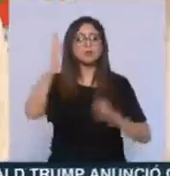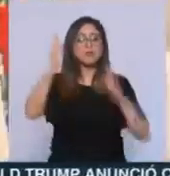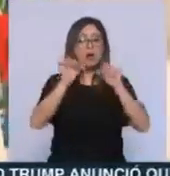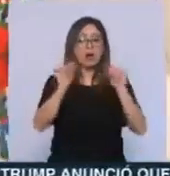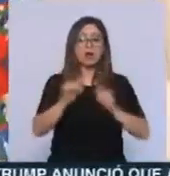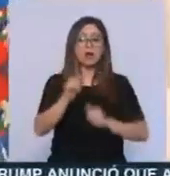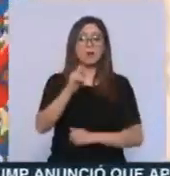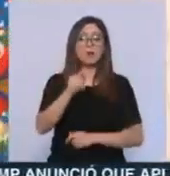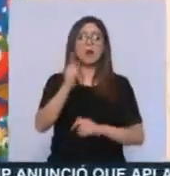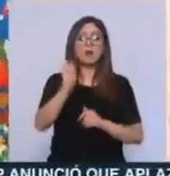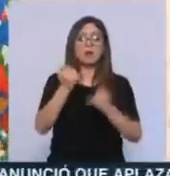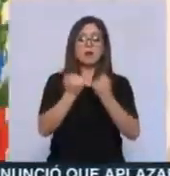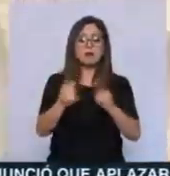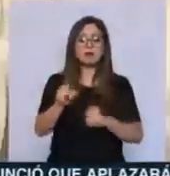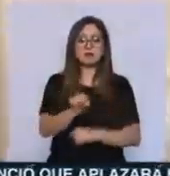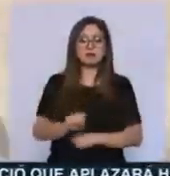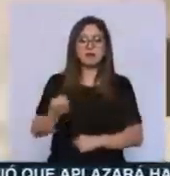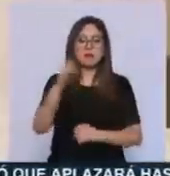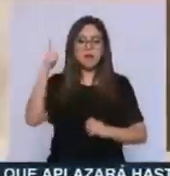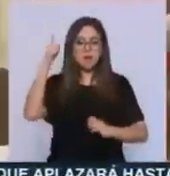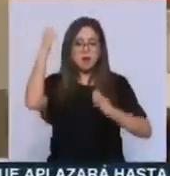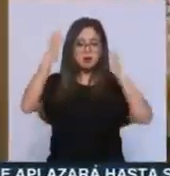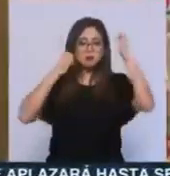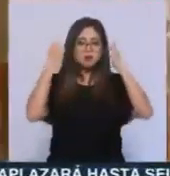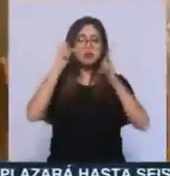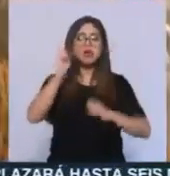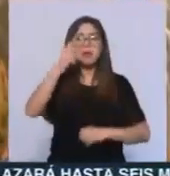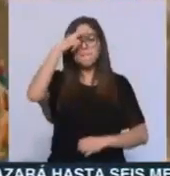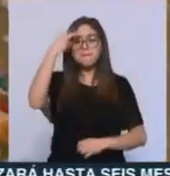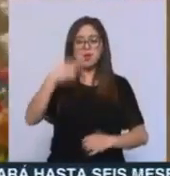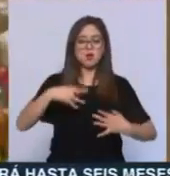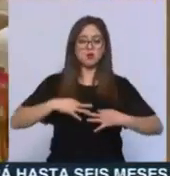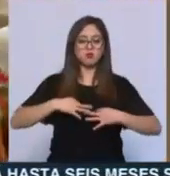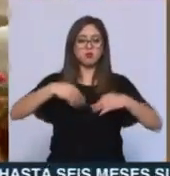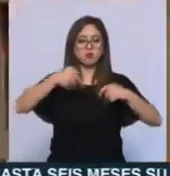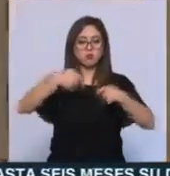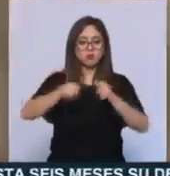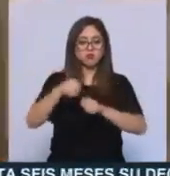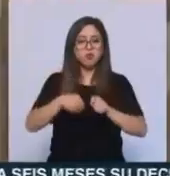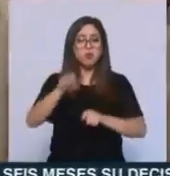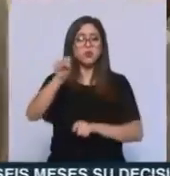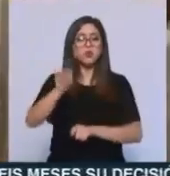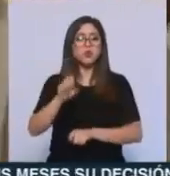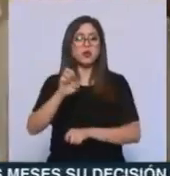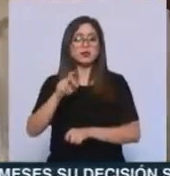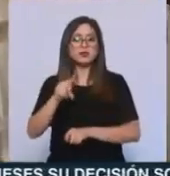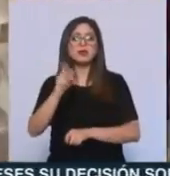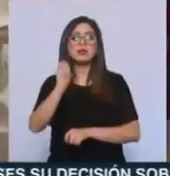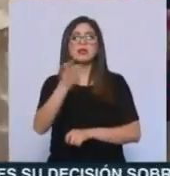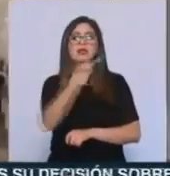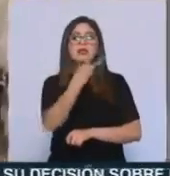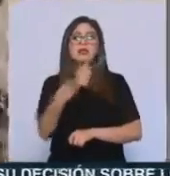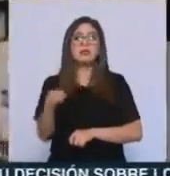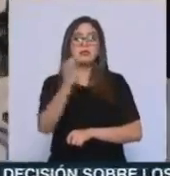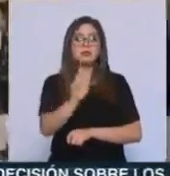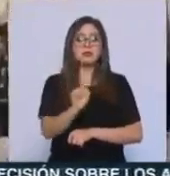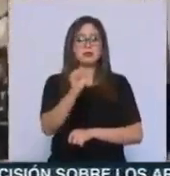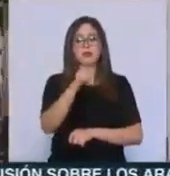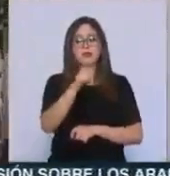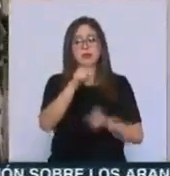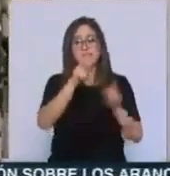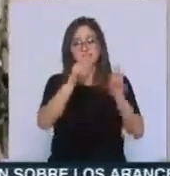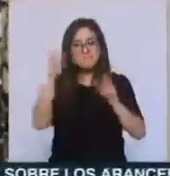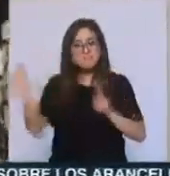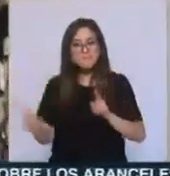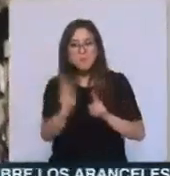Popular inaugurará este sábado la exposición México Textil Sur-Sureste, que presentará 360 piezas de indumentaria